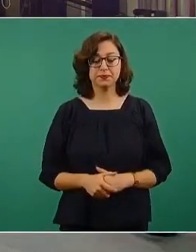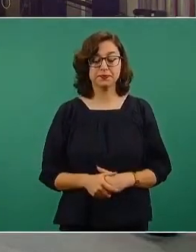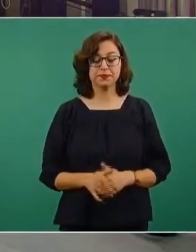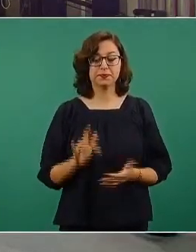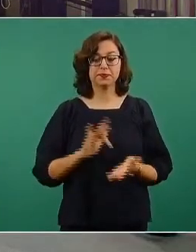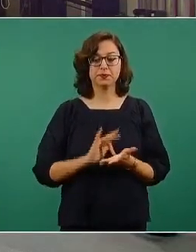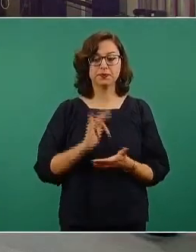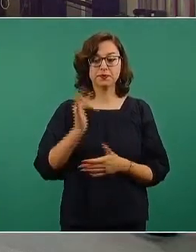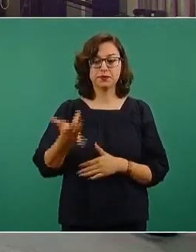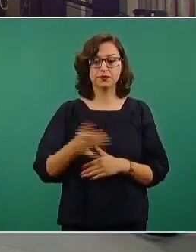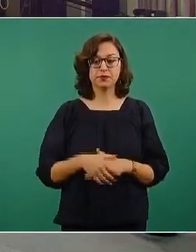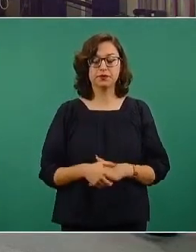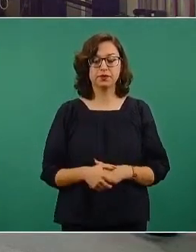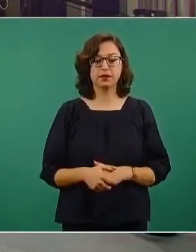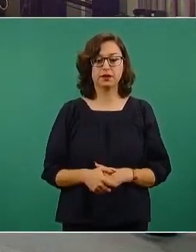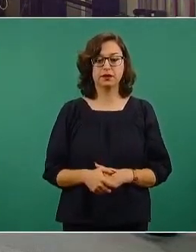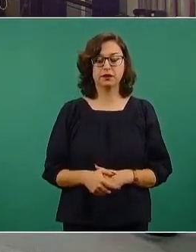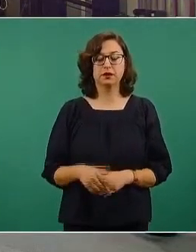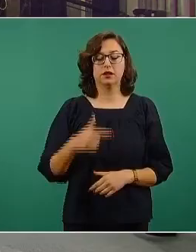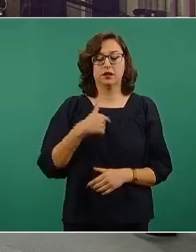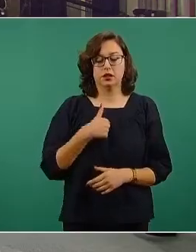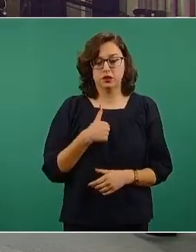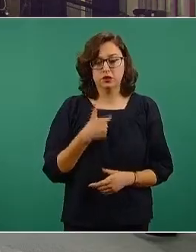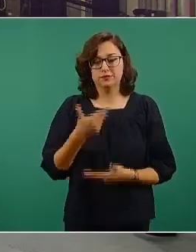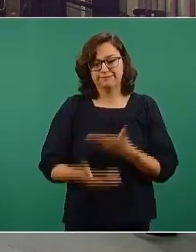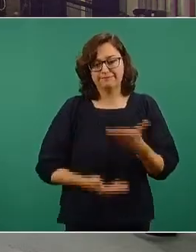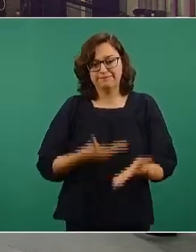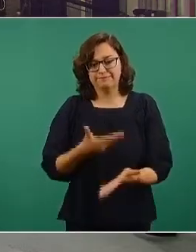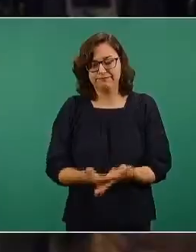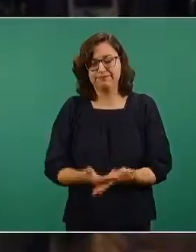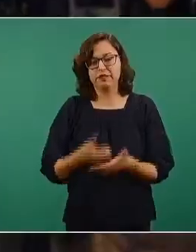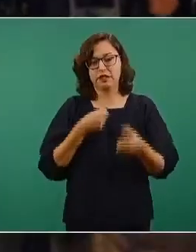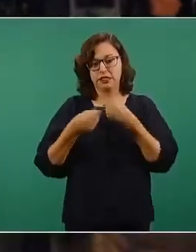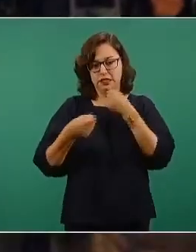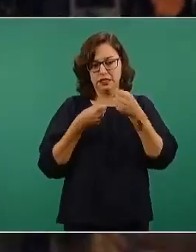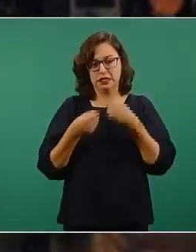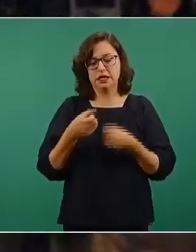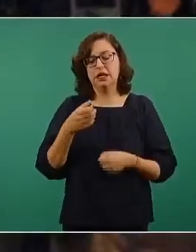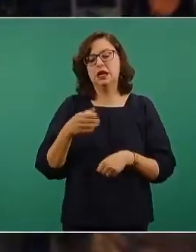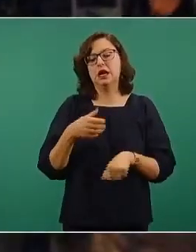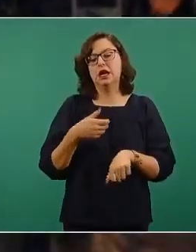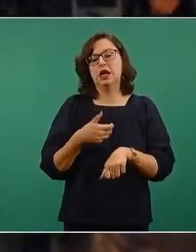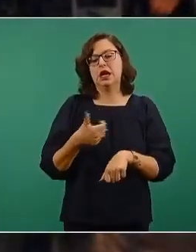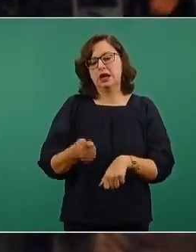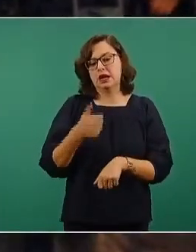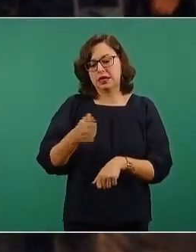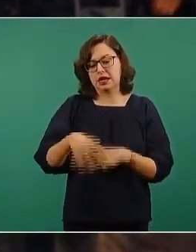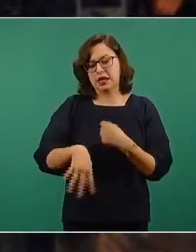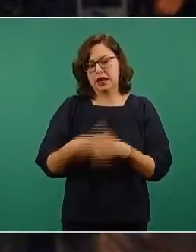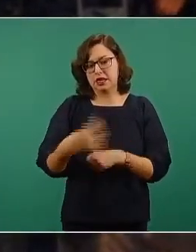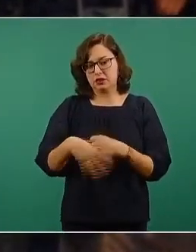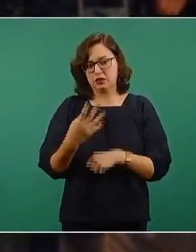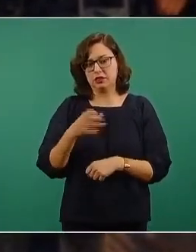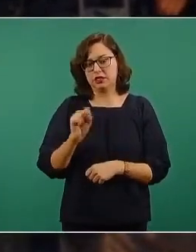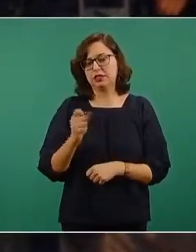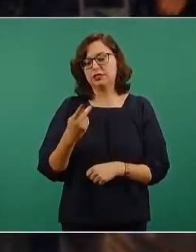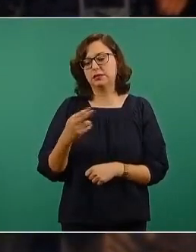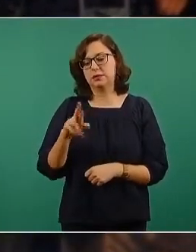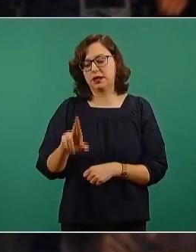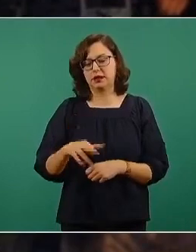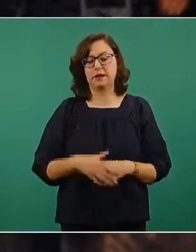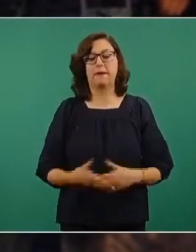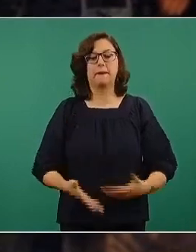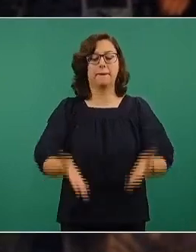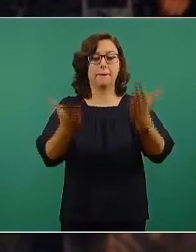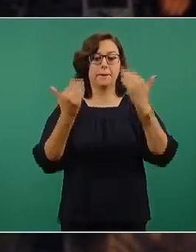Gracias. Se me olvidó presentar. Es para Canal 14 del SPR, Sharon Smog. La siguiente pregunta, presidente, es ¿qué ha pasado con las